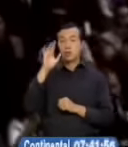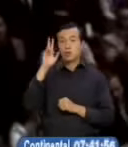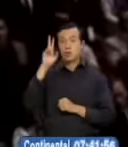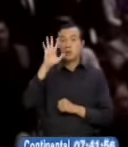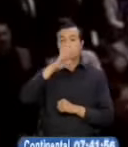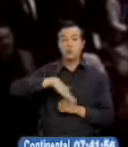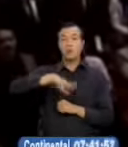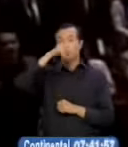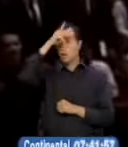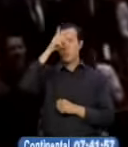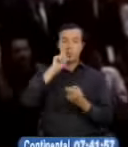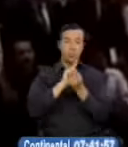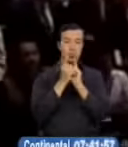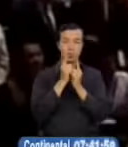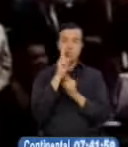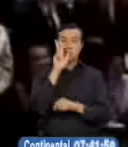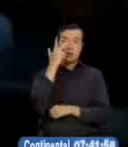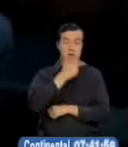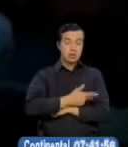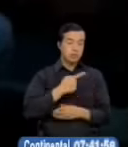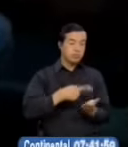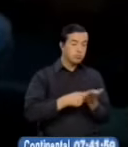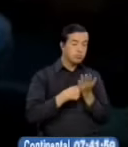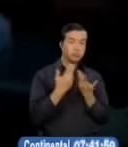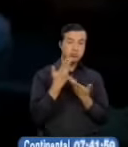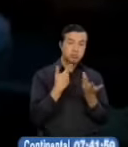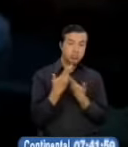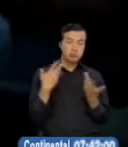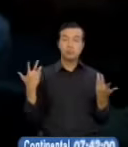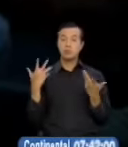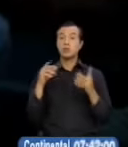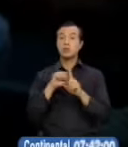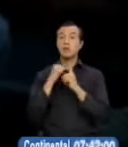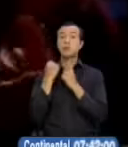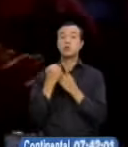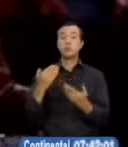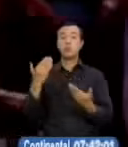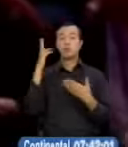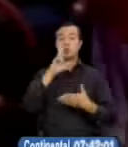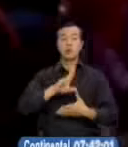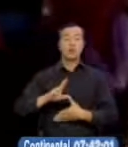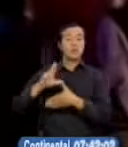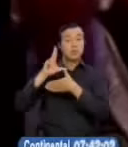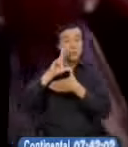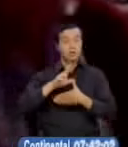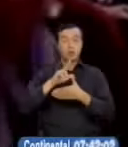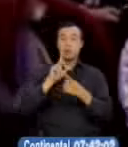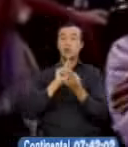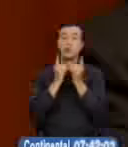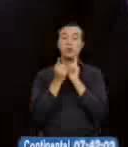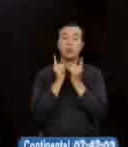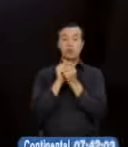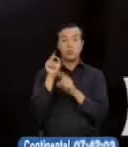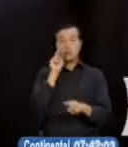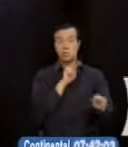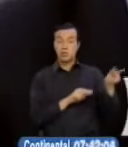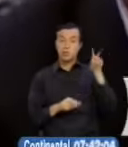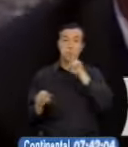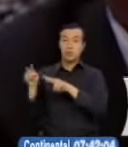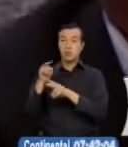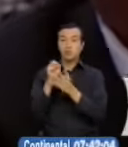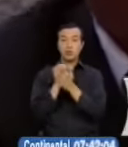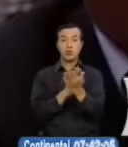Lima, Perú, para evaluar durante 3 días una respuesta conjunta a la situación política latinoamericana. En el encuentro se evaluará el establecimiento